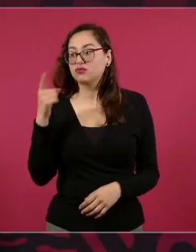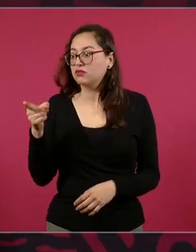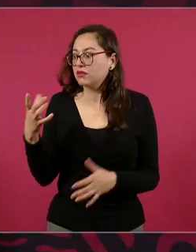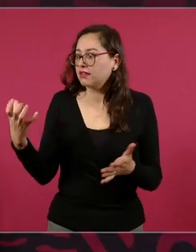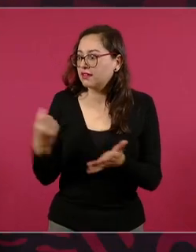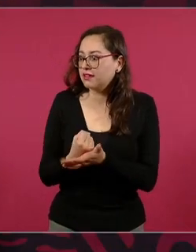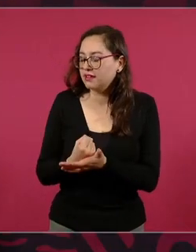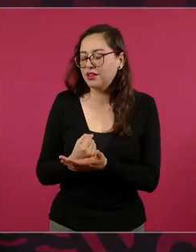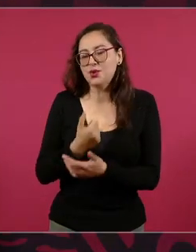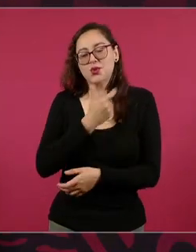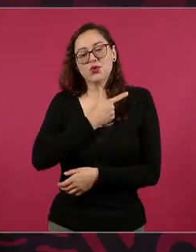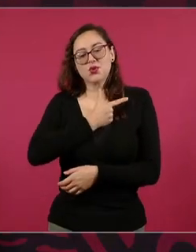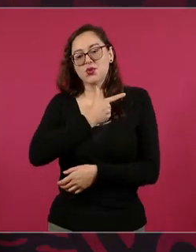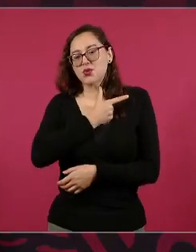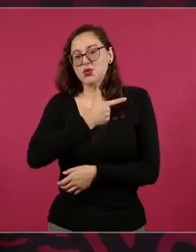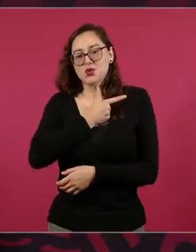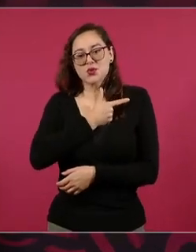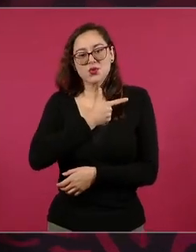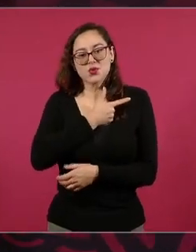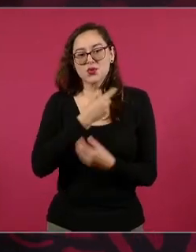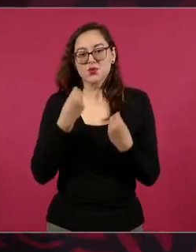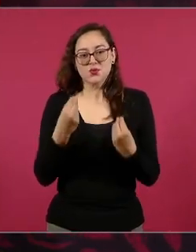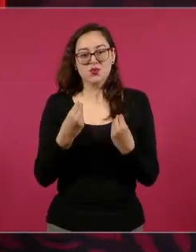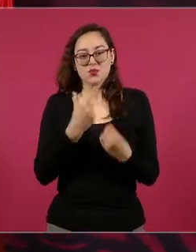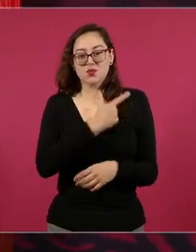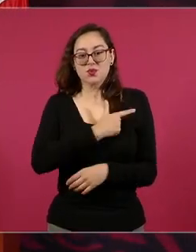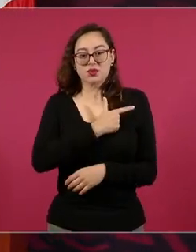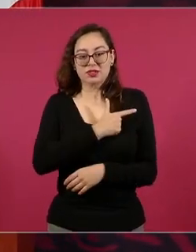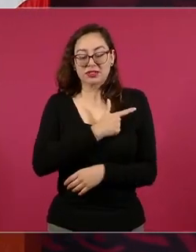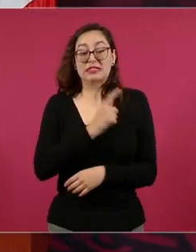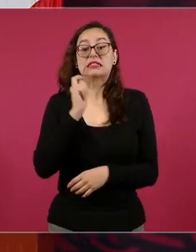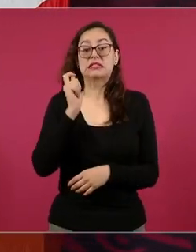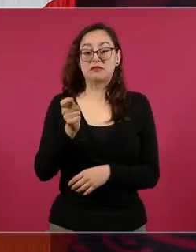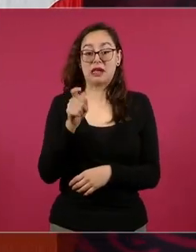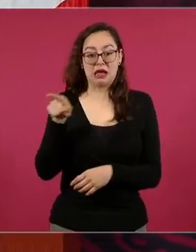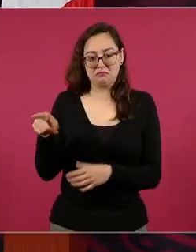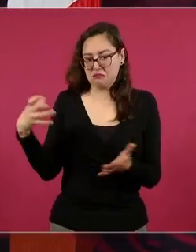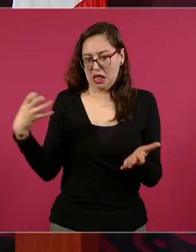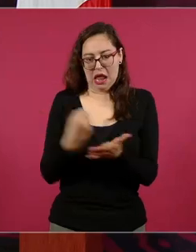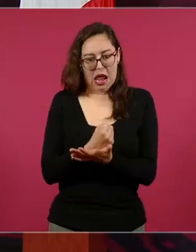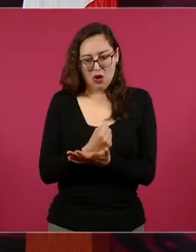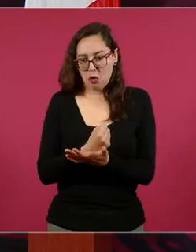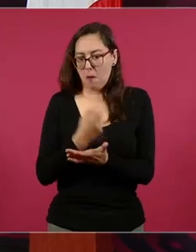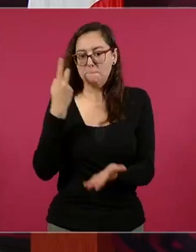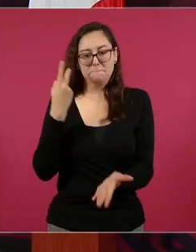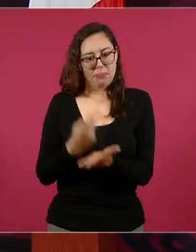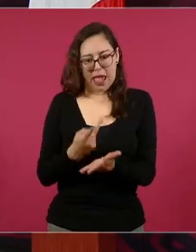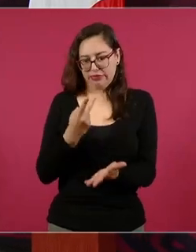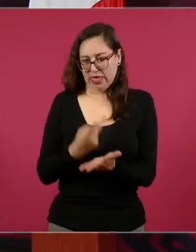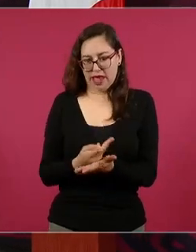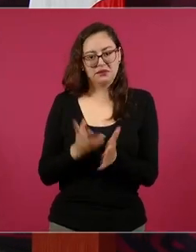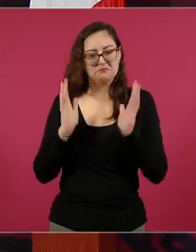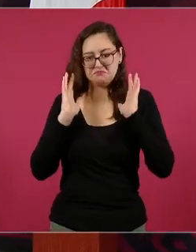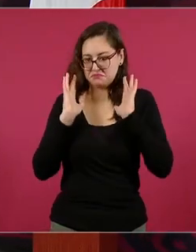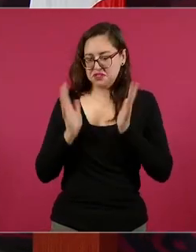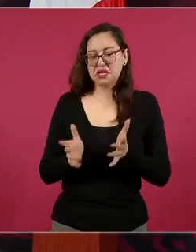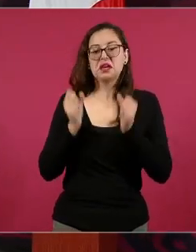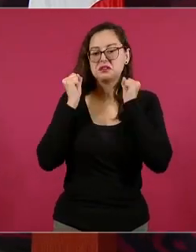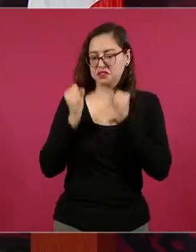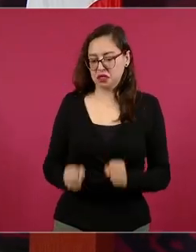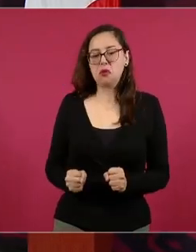mucho gusto porque ya está asegurada la plata, pero